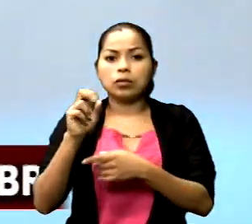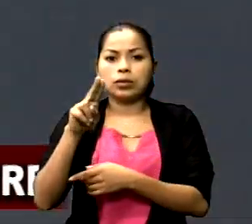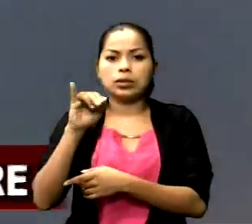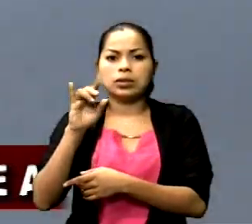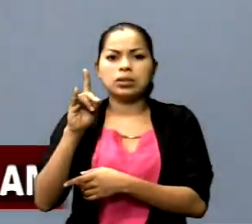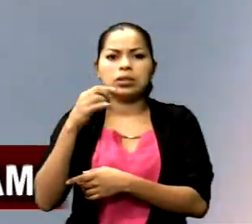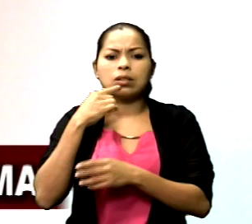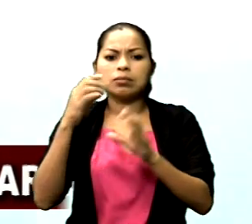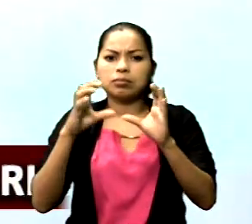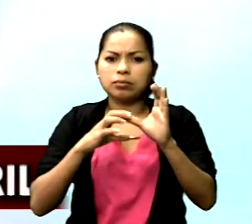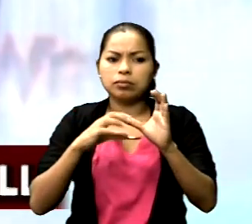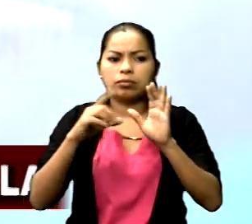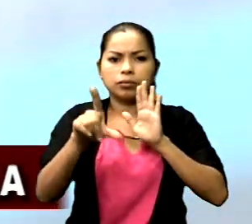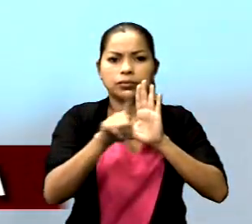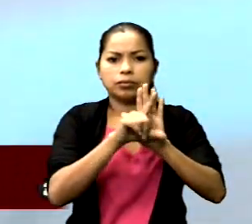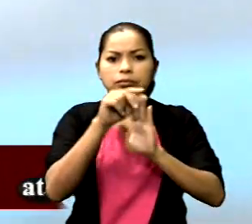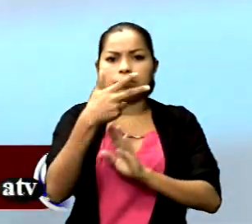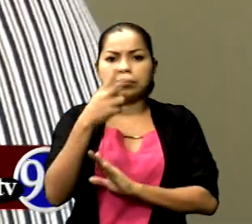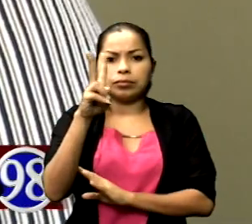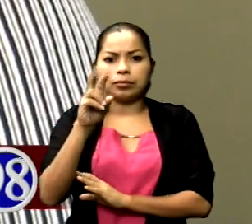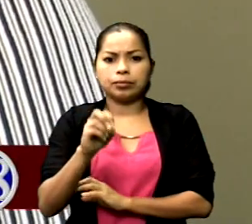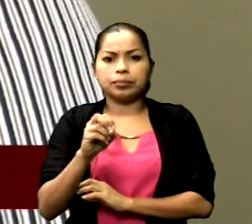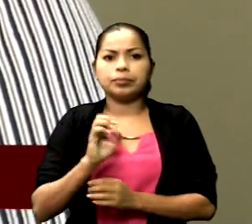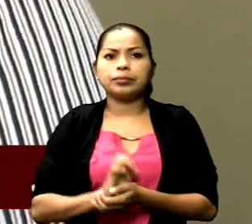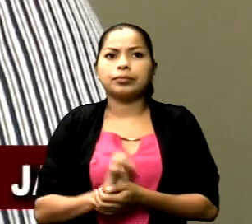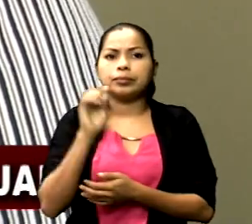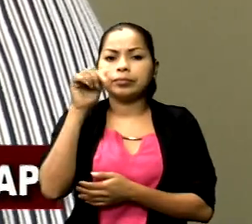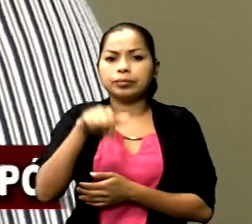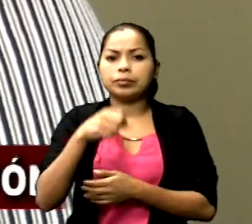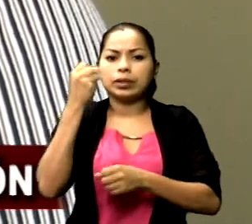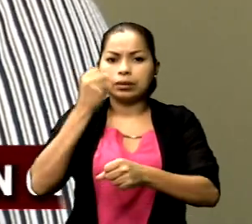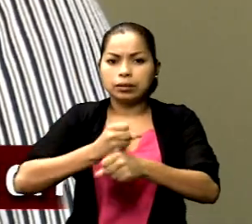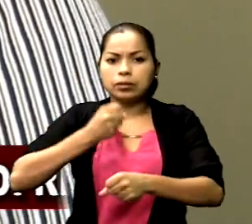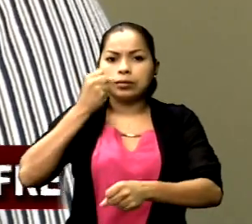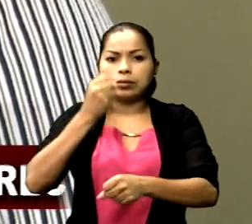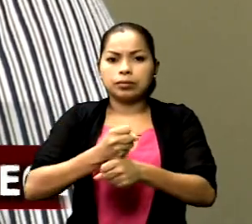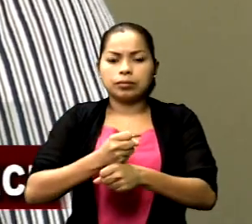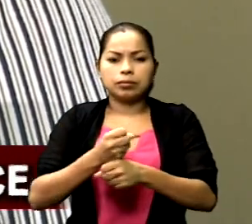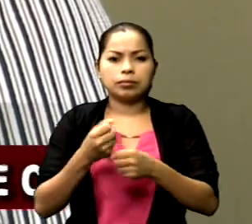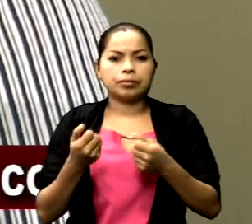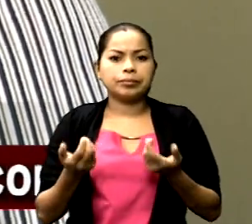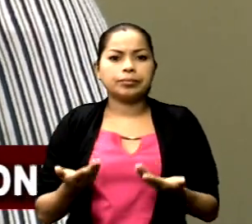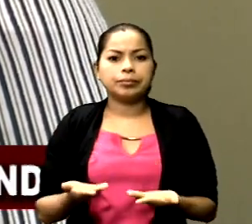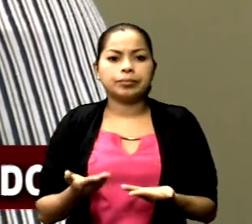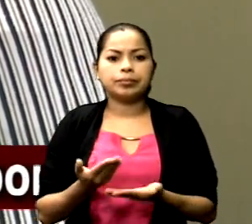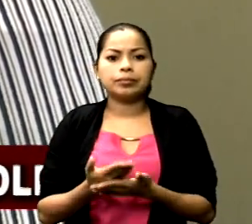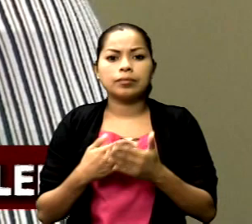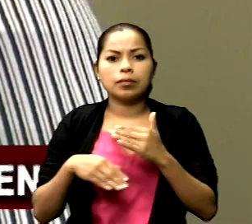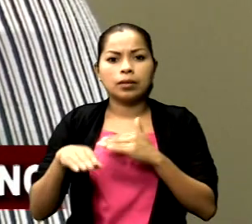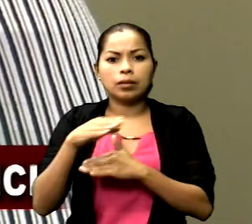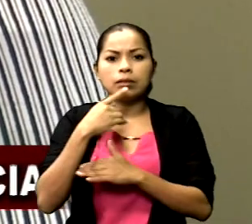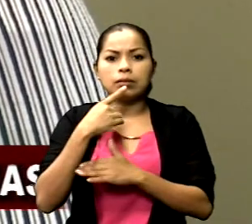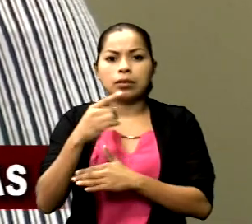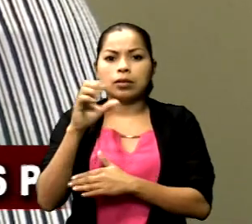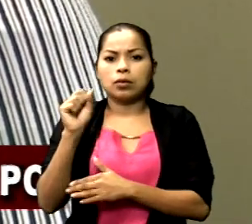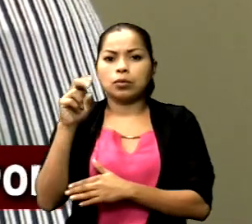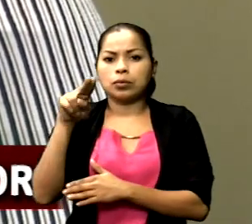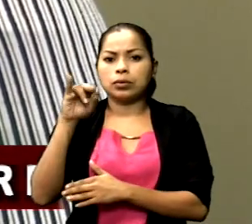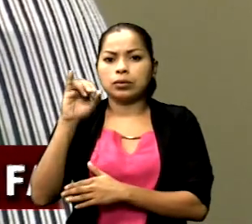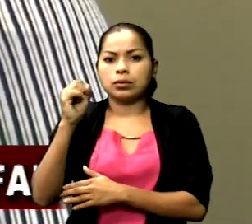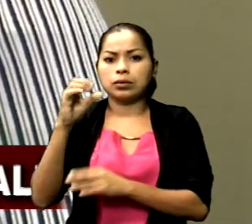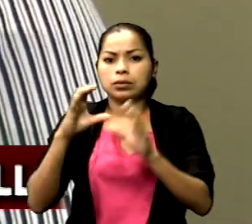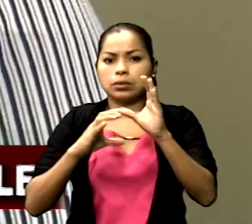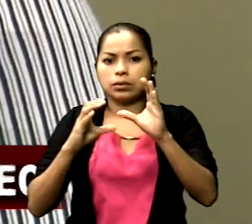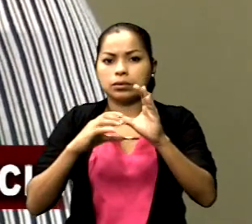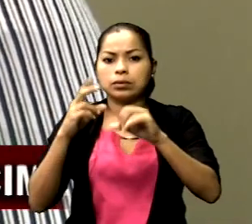por medio de la Ley 820. Esta es una labor que ha venido siendo resaltada por las CONICIDA